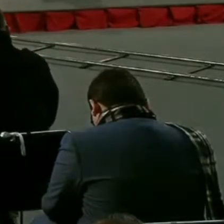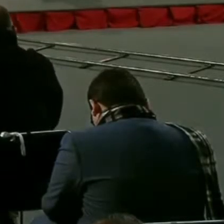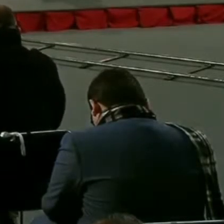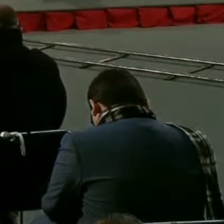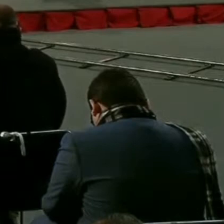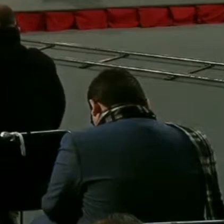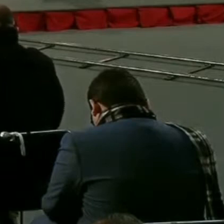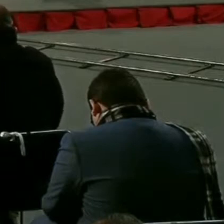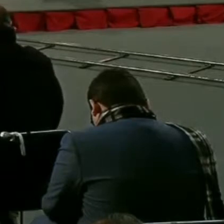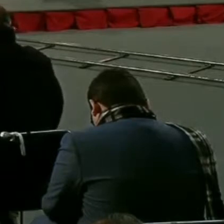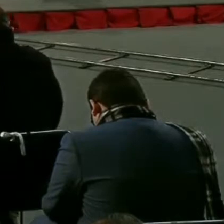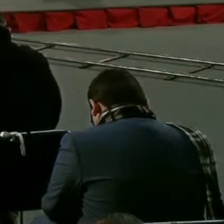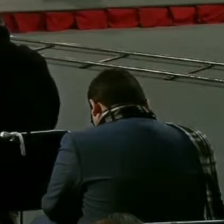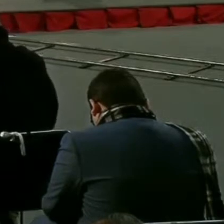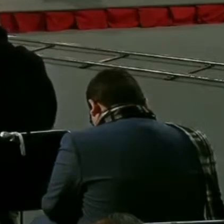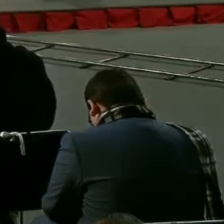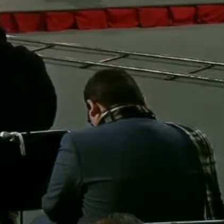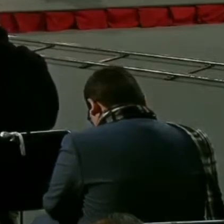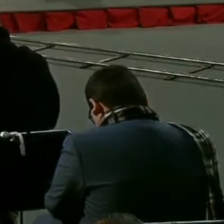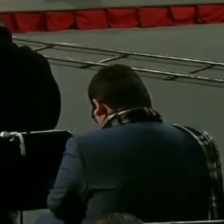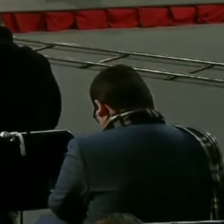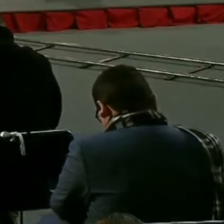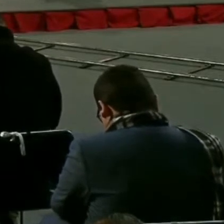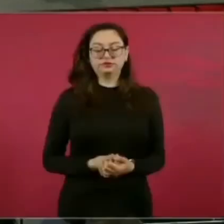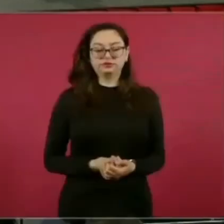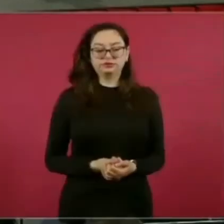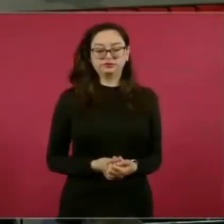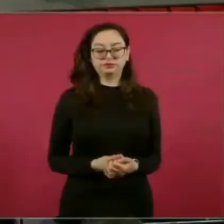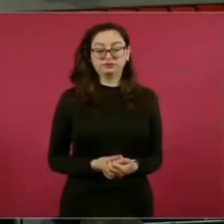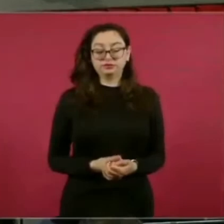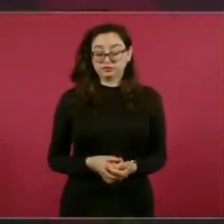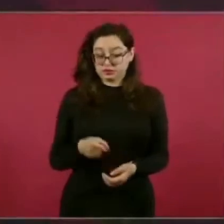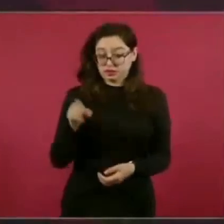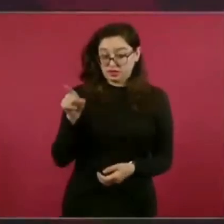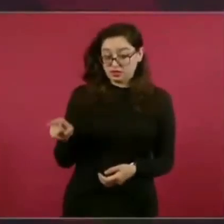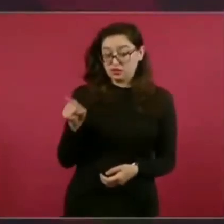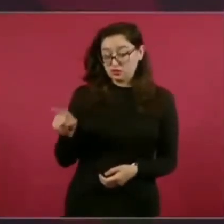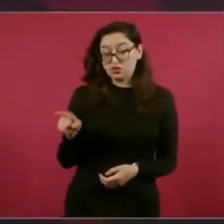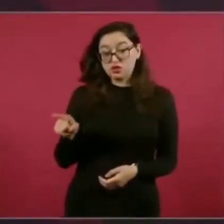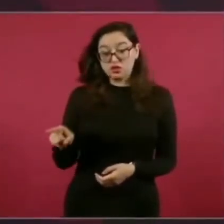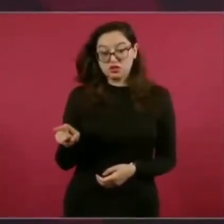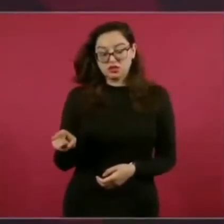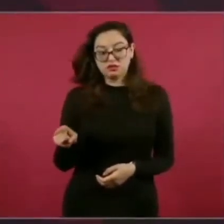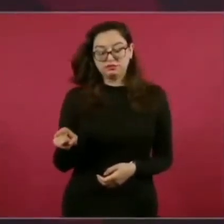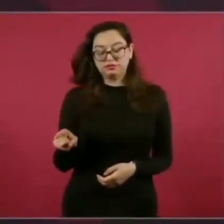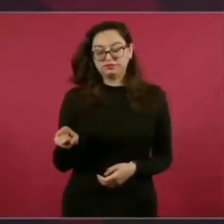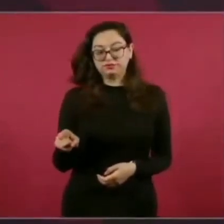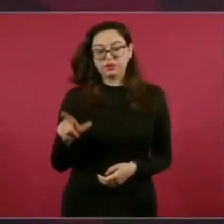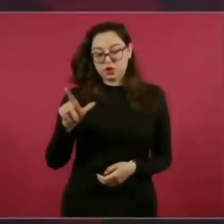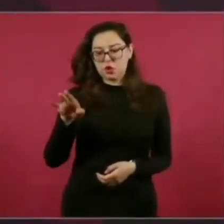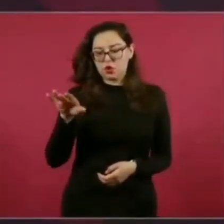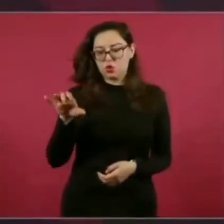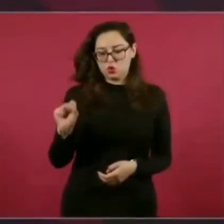Después de que asesinan a Luis Donaldo,